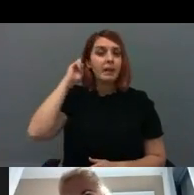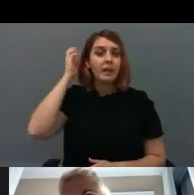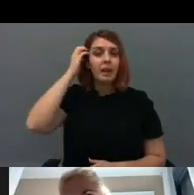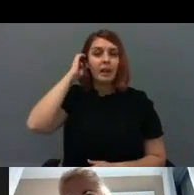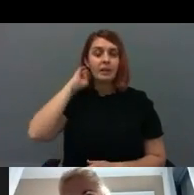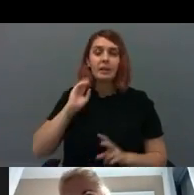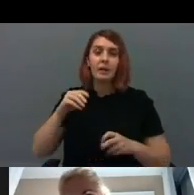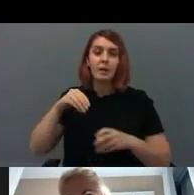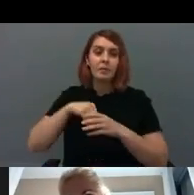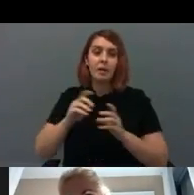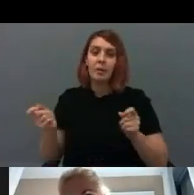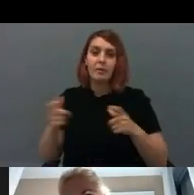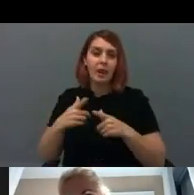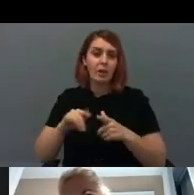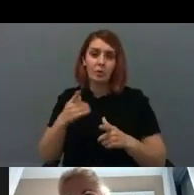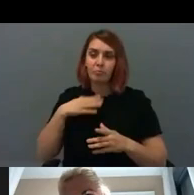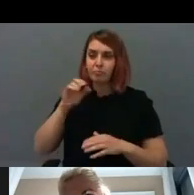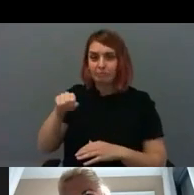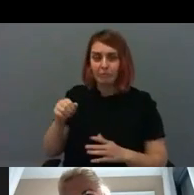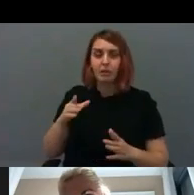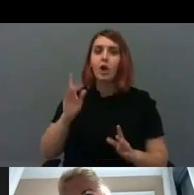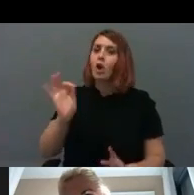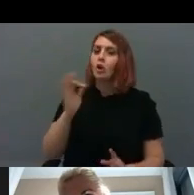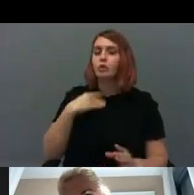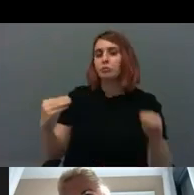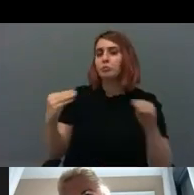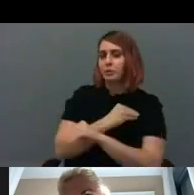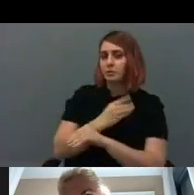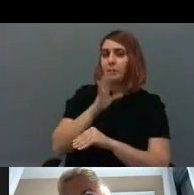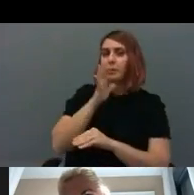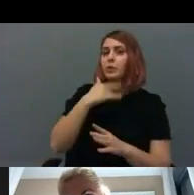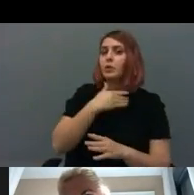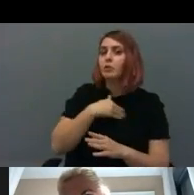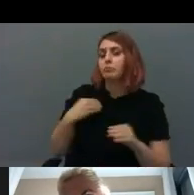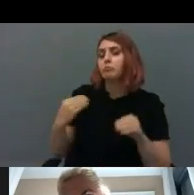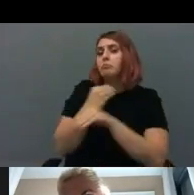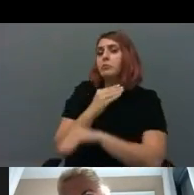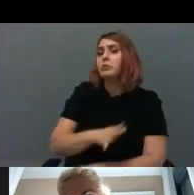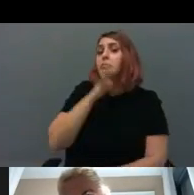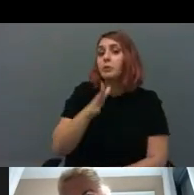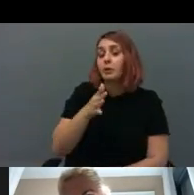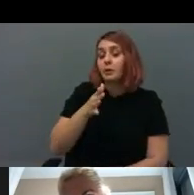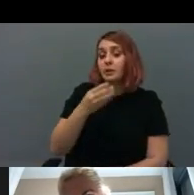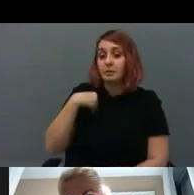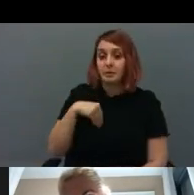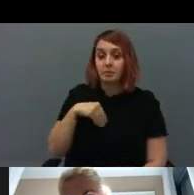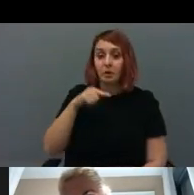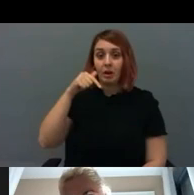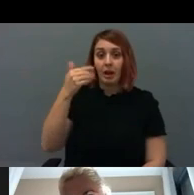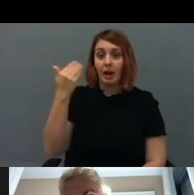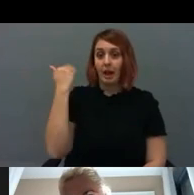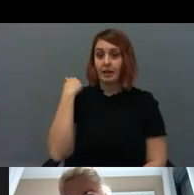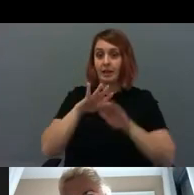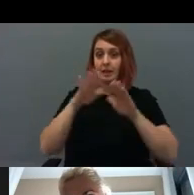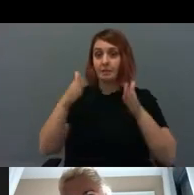discrepar. Junto a ello están el resto de ponentes, pero voy a discrepar porque justamente ayer en la mesa